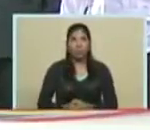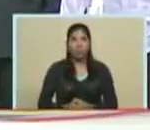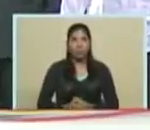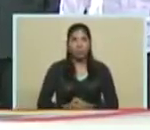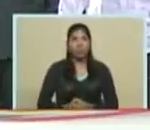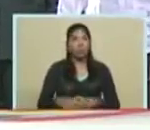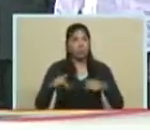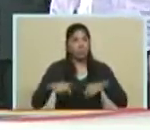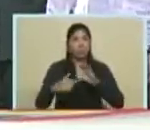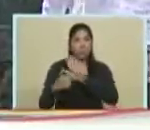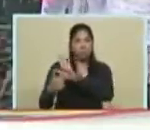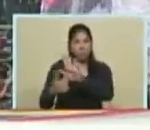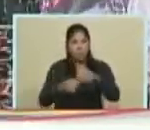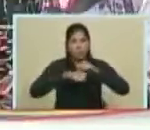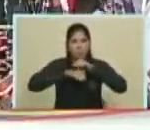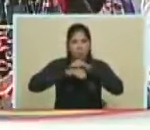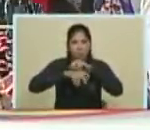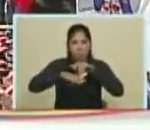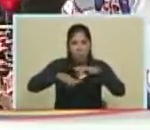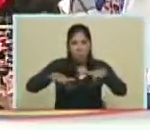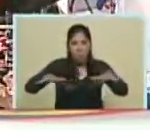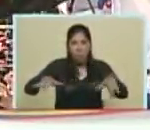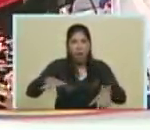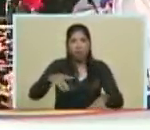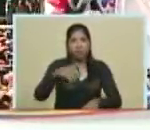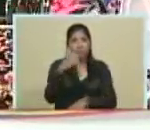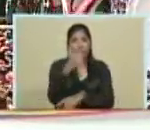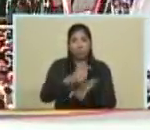han desplegado en las calles de Caracas